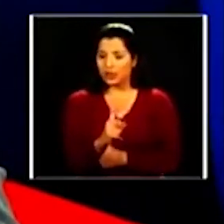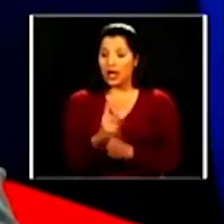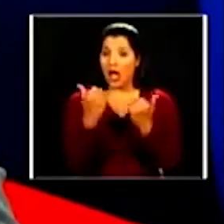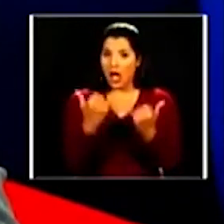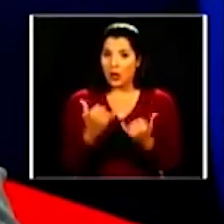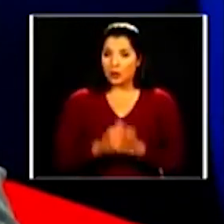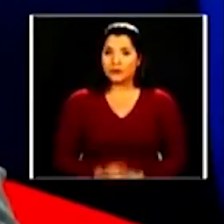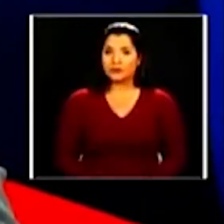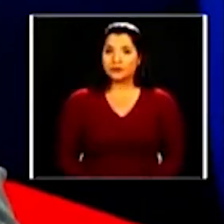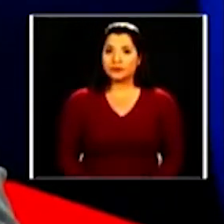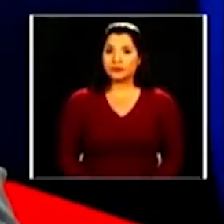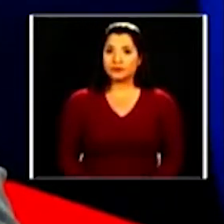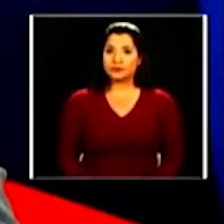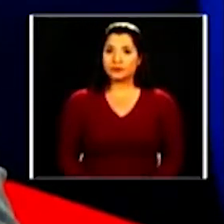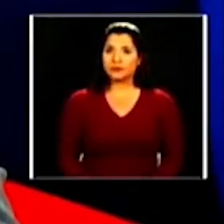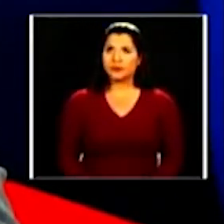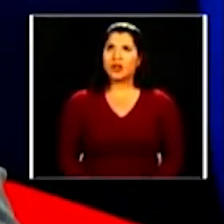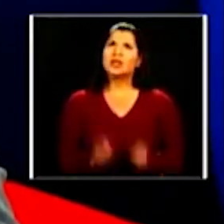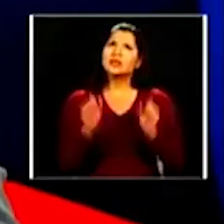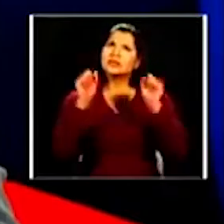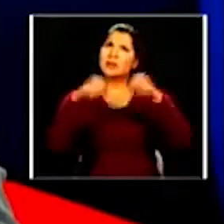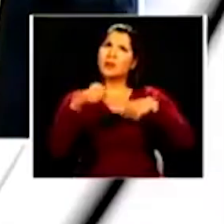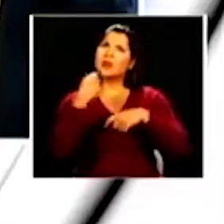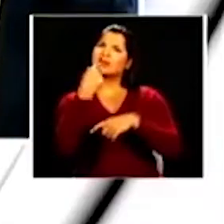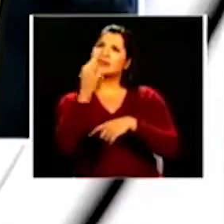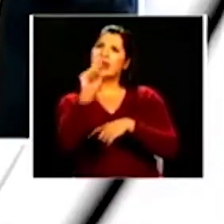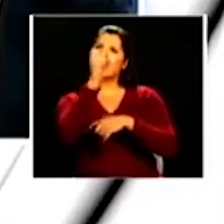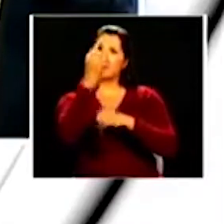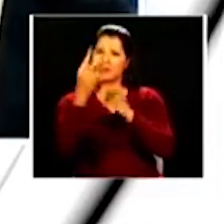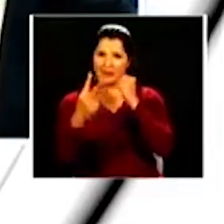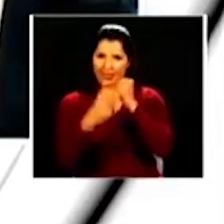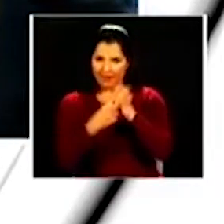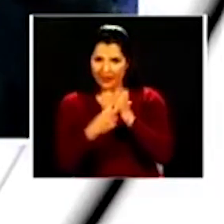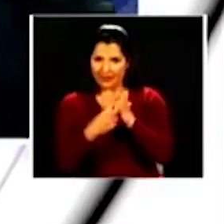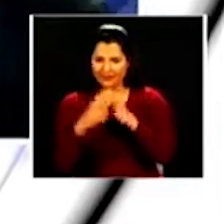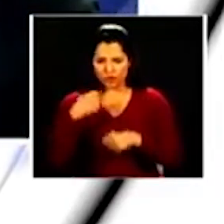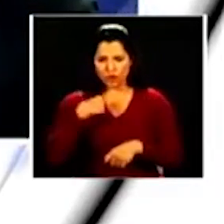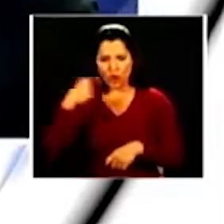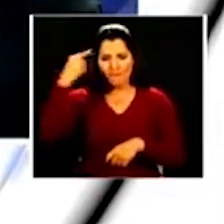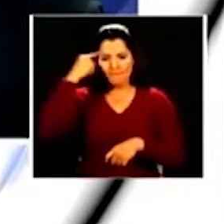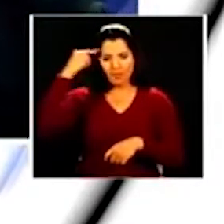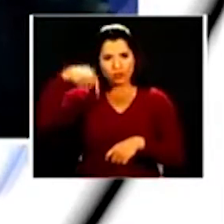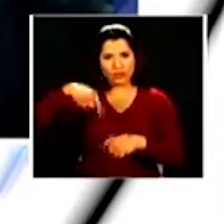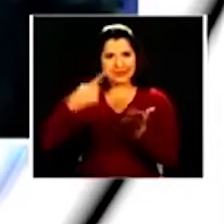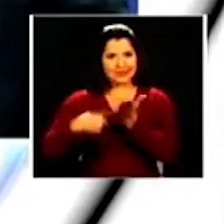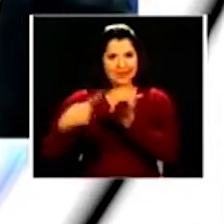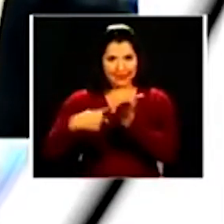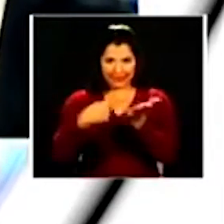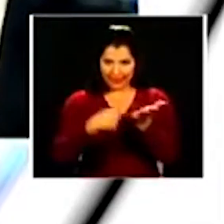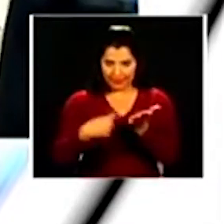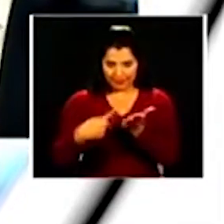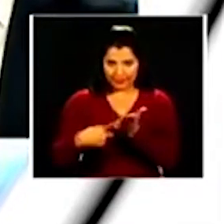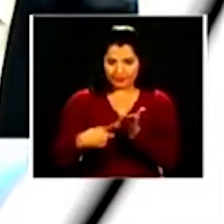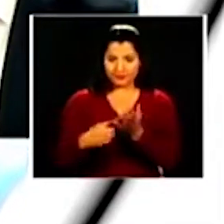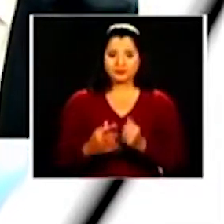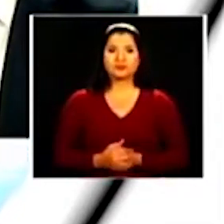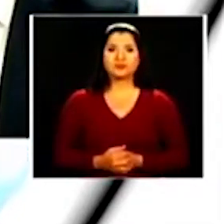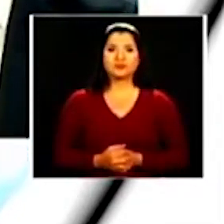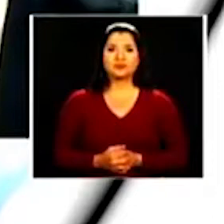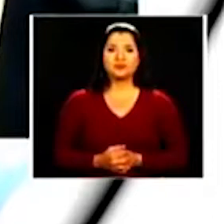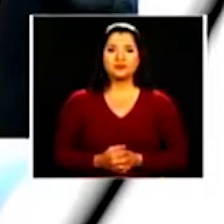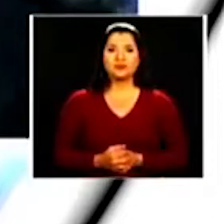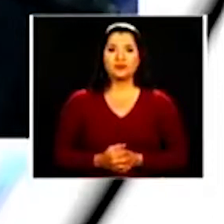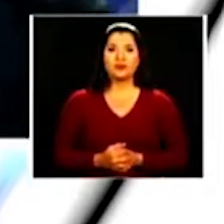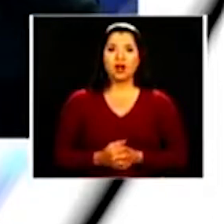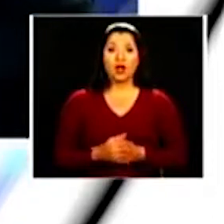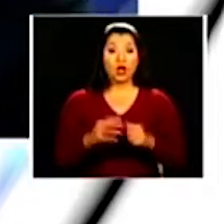libre. Se puede decir que esta es la primera vez que yo planteo este tema en un debate y en medio de estas elecciones, contrario a